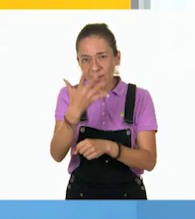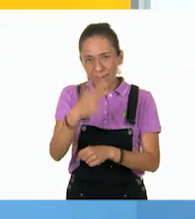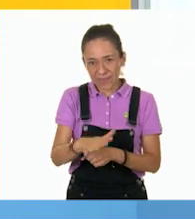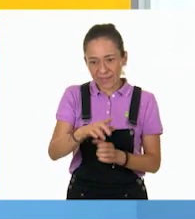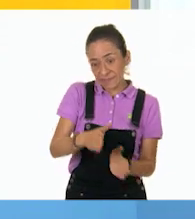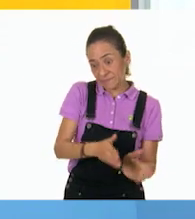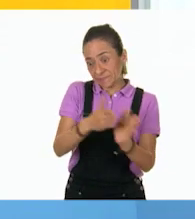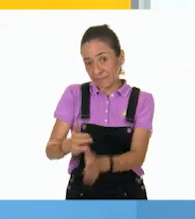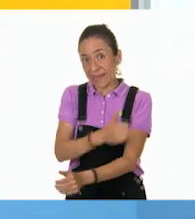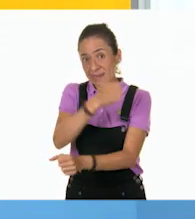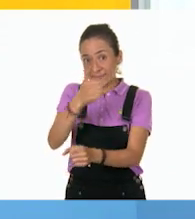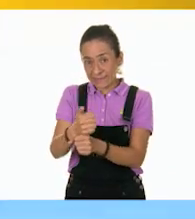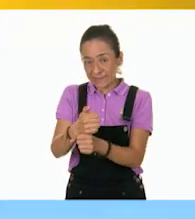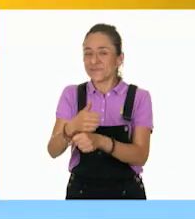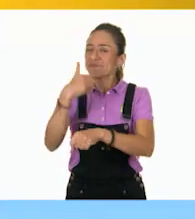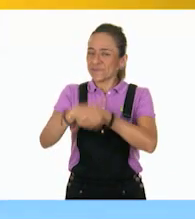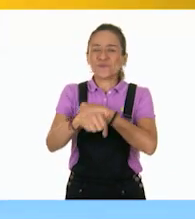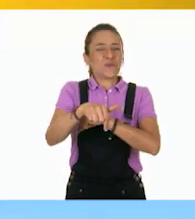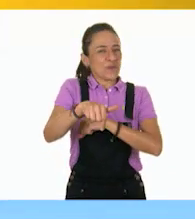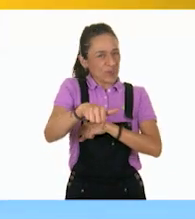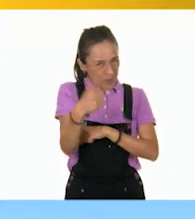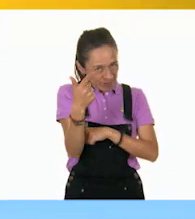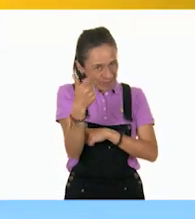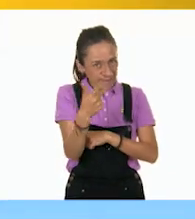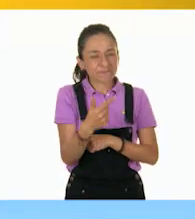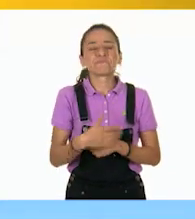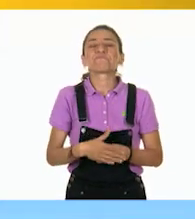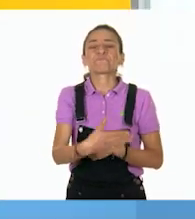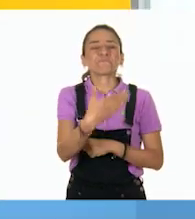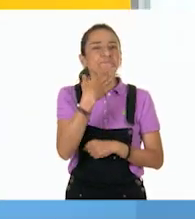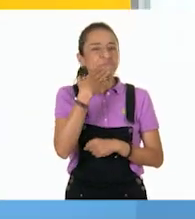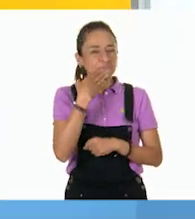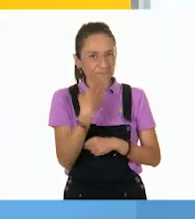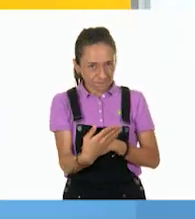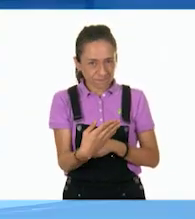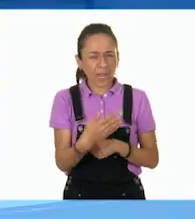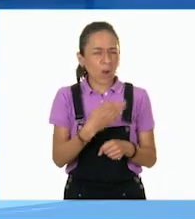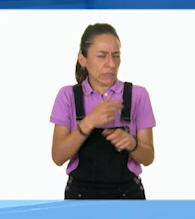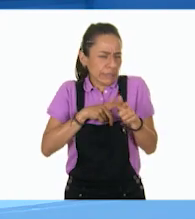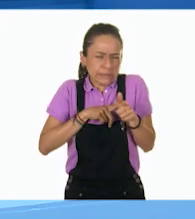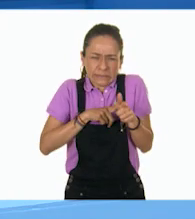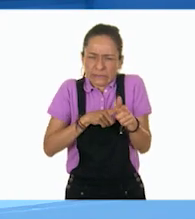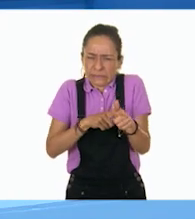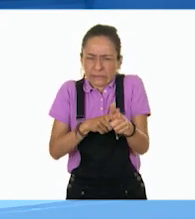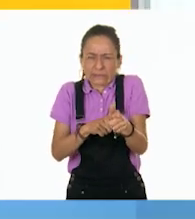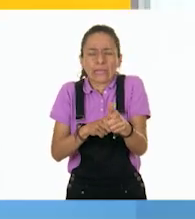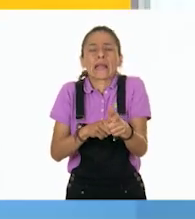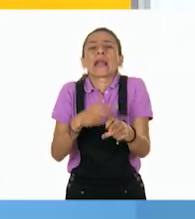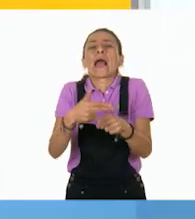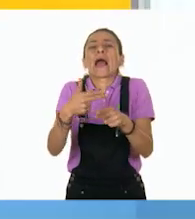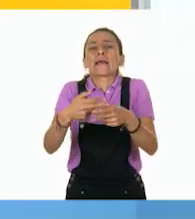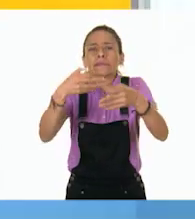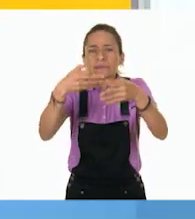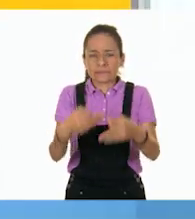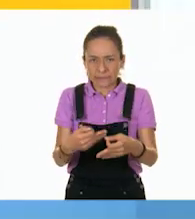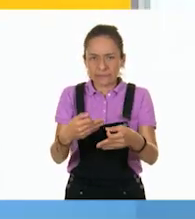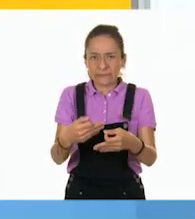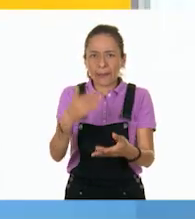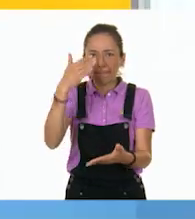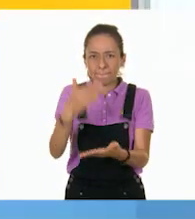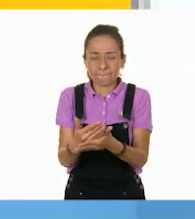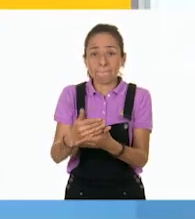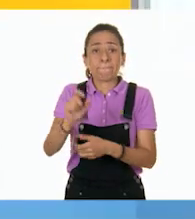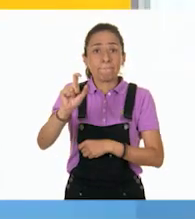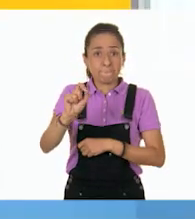término es el 12. Bien, e indicamos hasta el 20. El término en esta sucesión es el